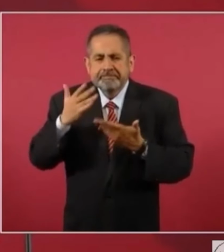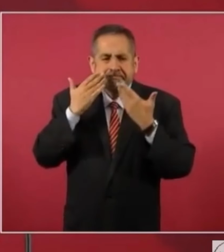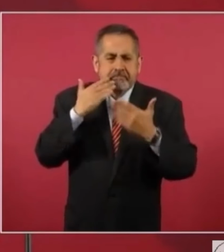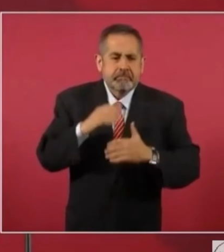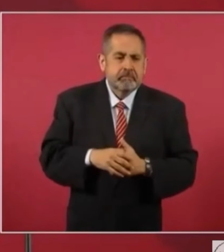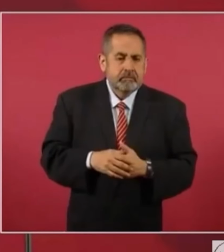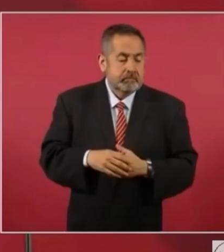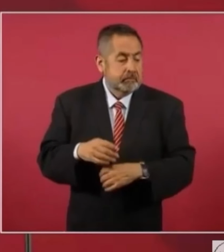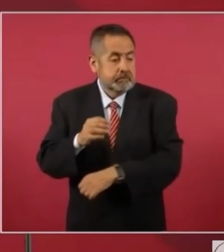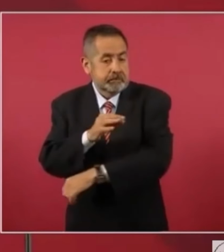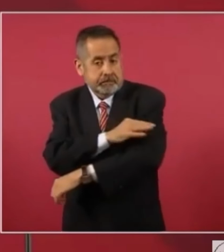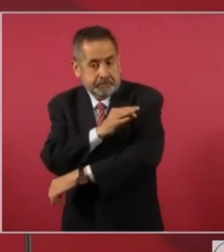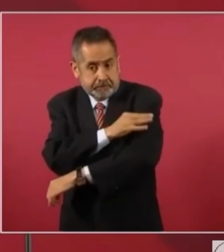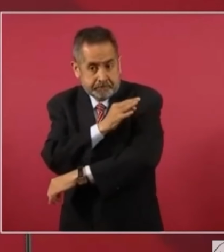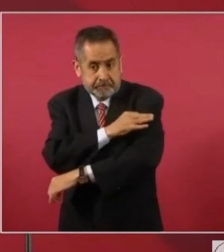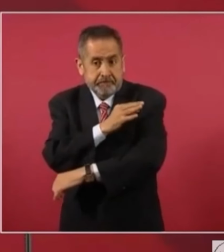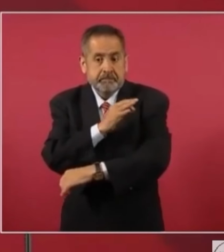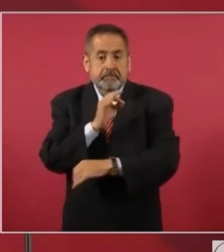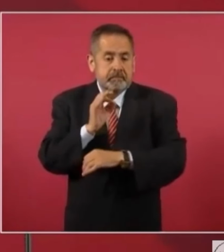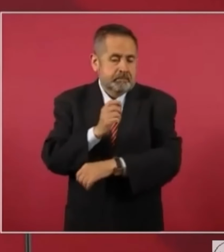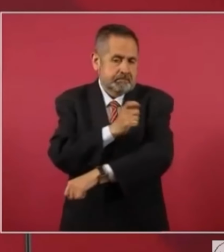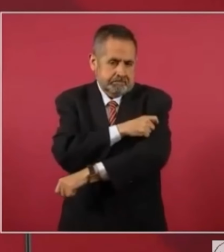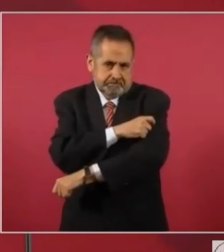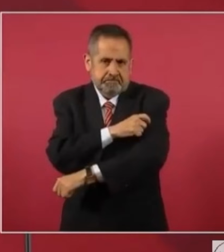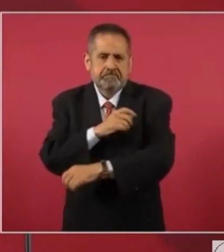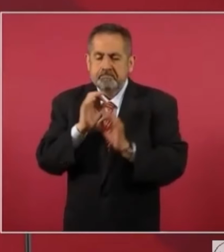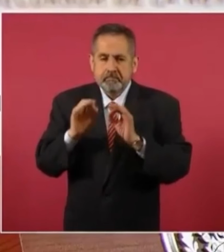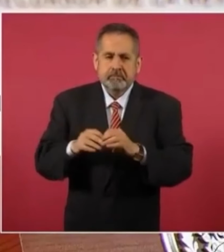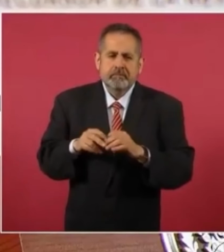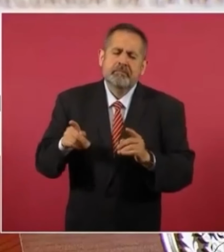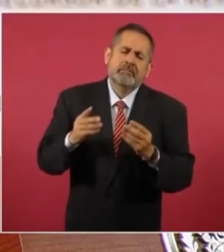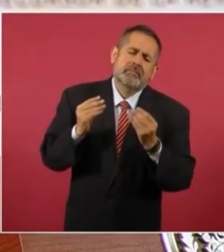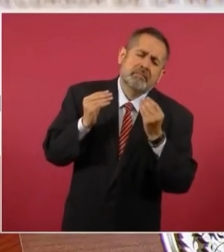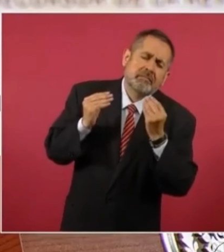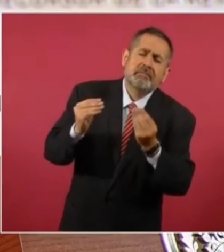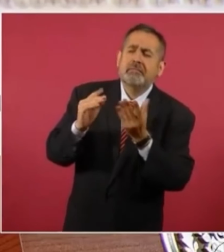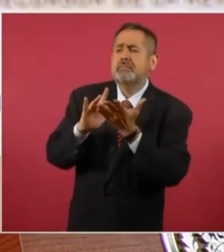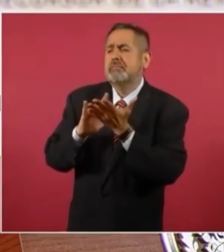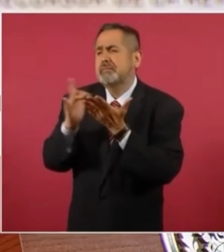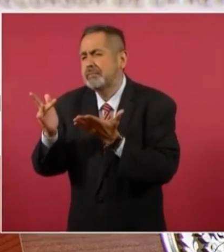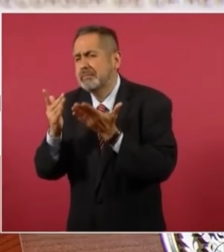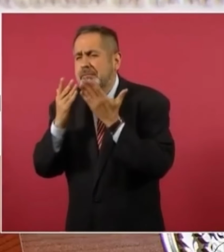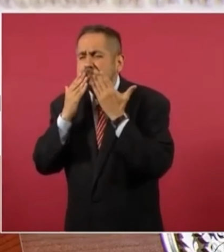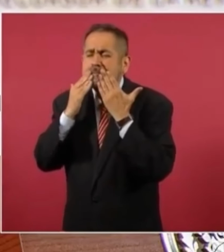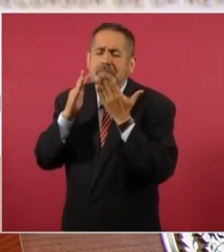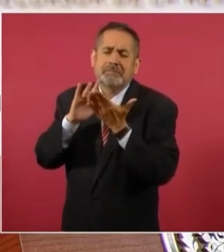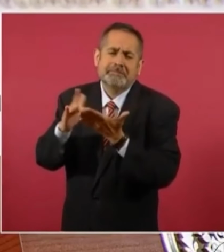Y ya le inyectaban, la vacunaban. Muchas gracias.